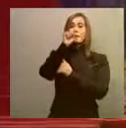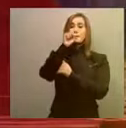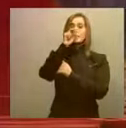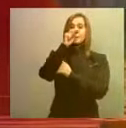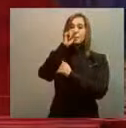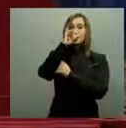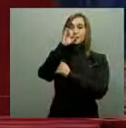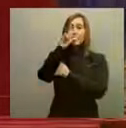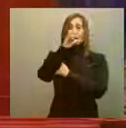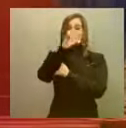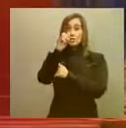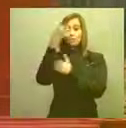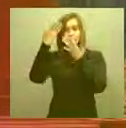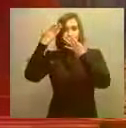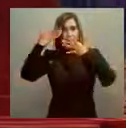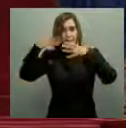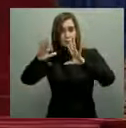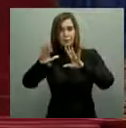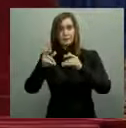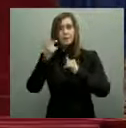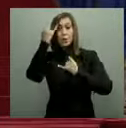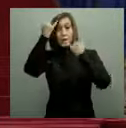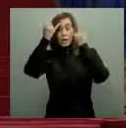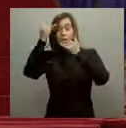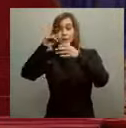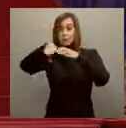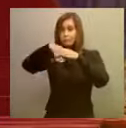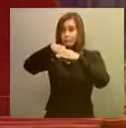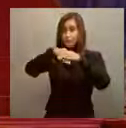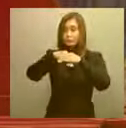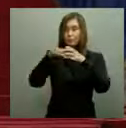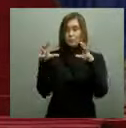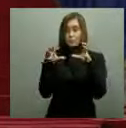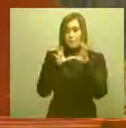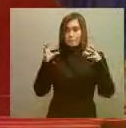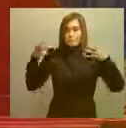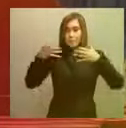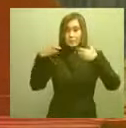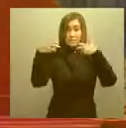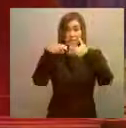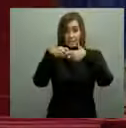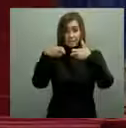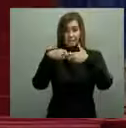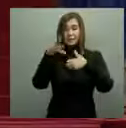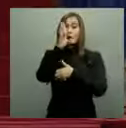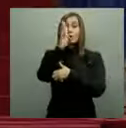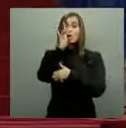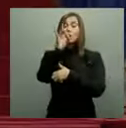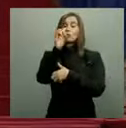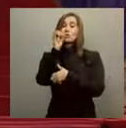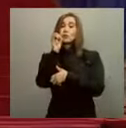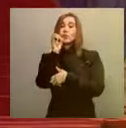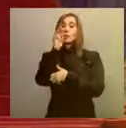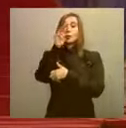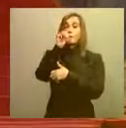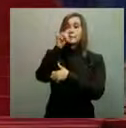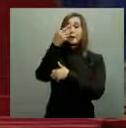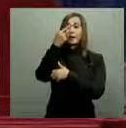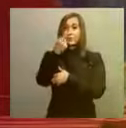la licitación para la construcción de una planta de energía de 800 megavatios con su correspondiente depósito de gas